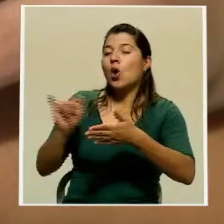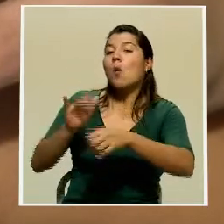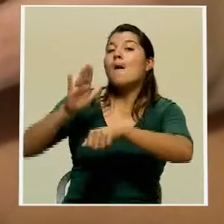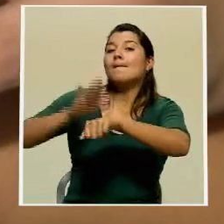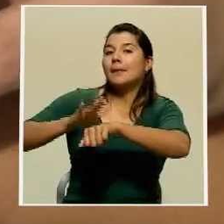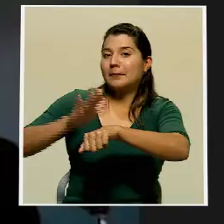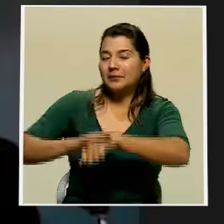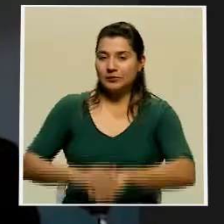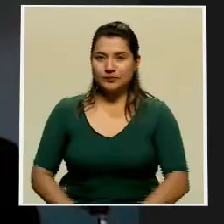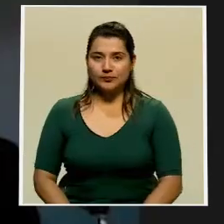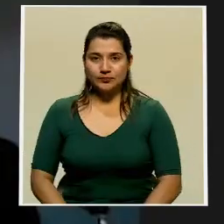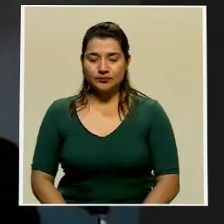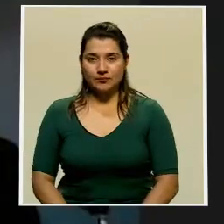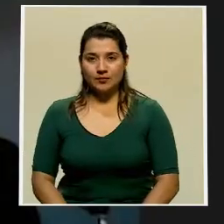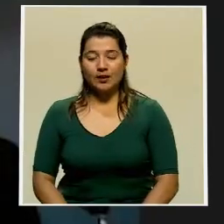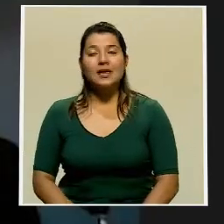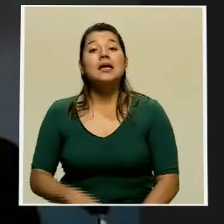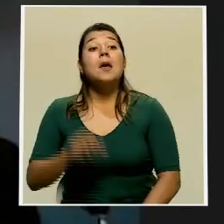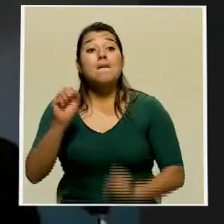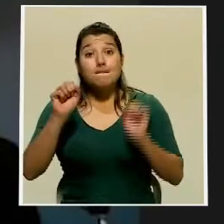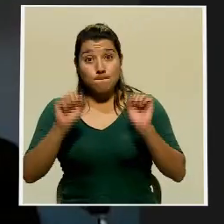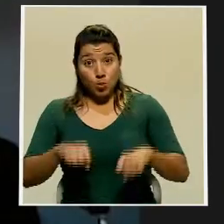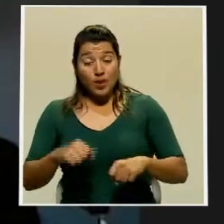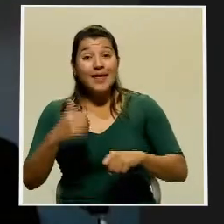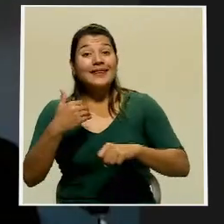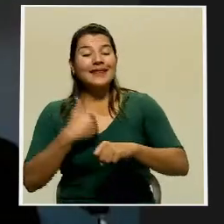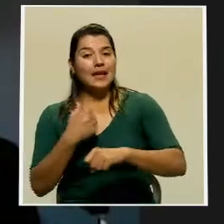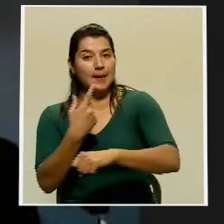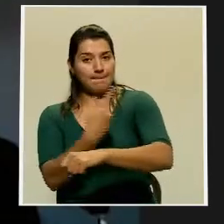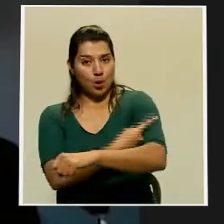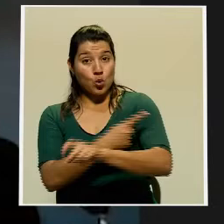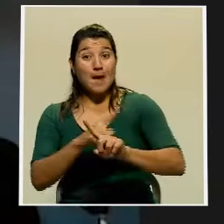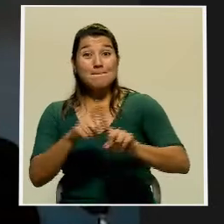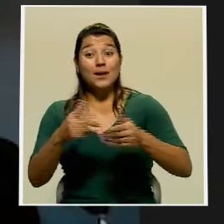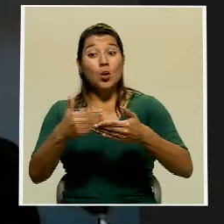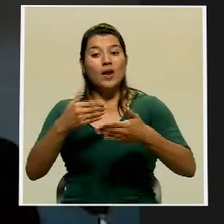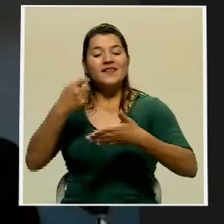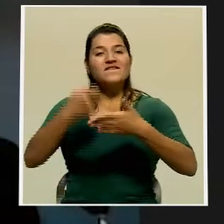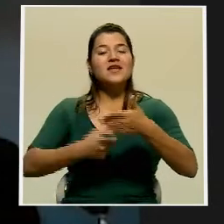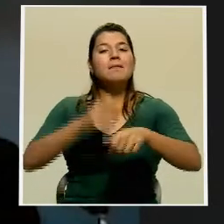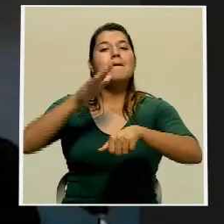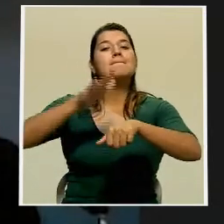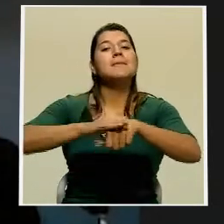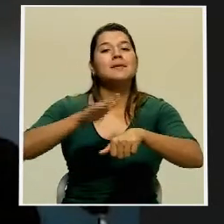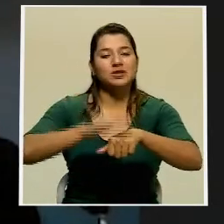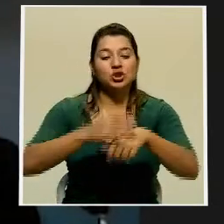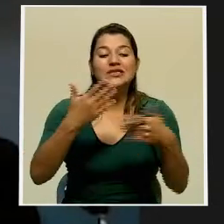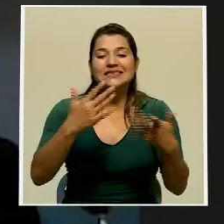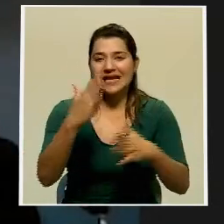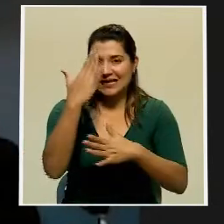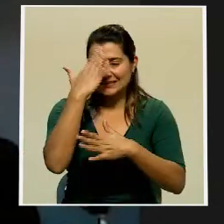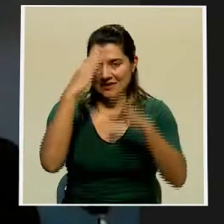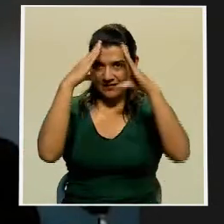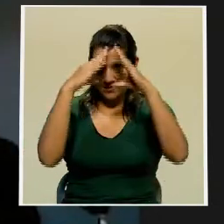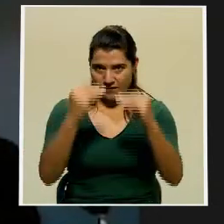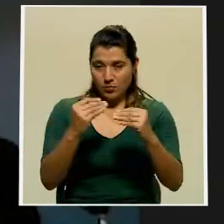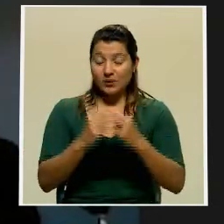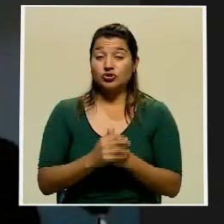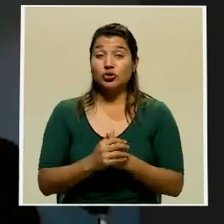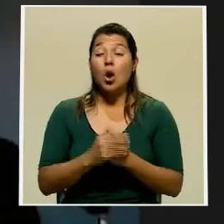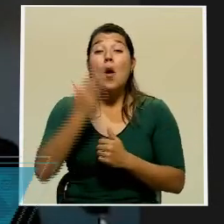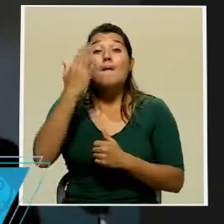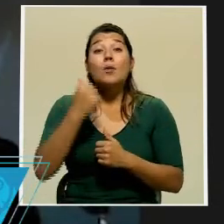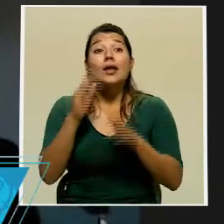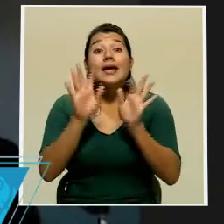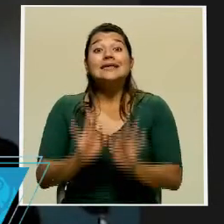de la vacuna. Con el consentimiento informado, esto es porque así lo vio la Comisión de Vacunas, y es